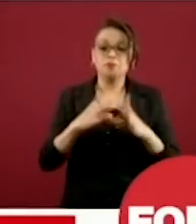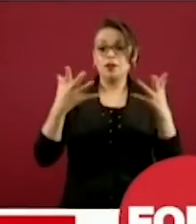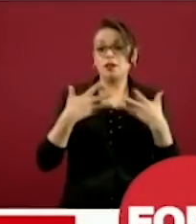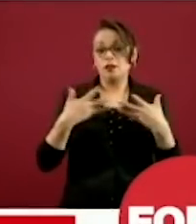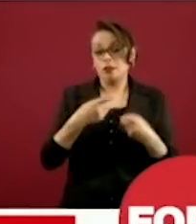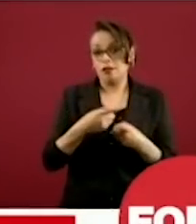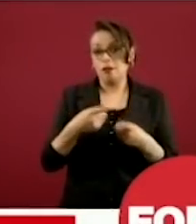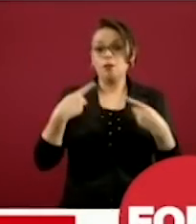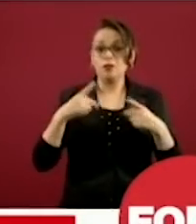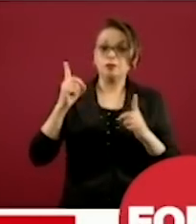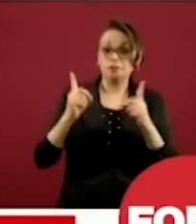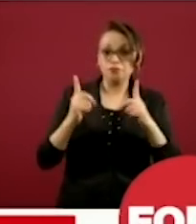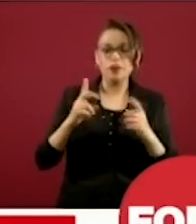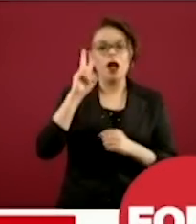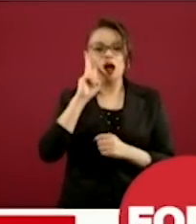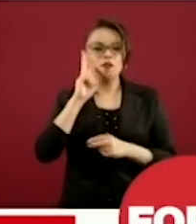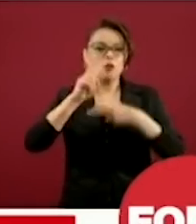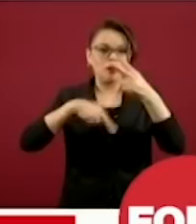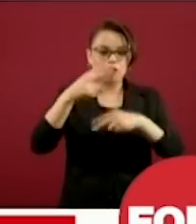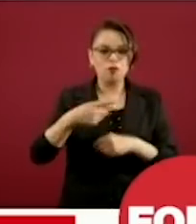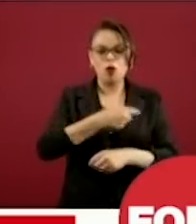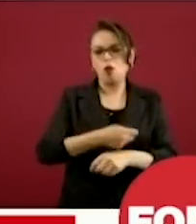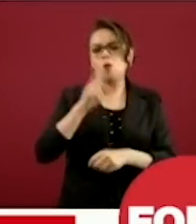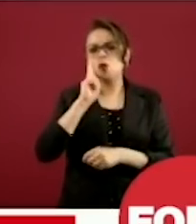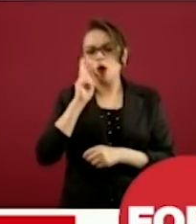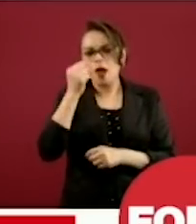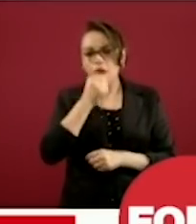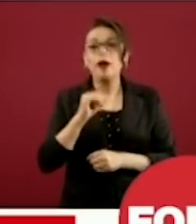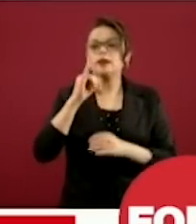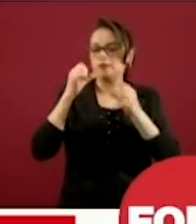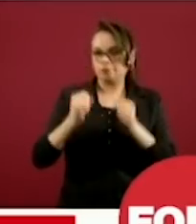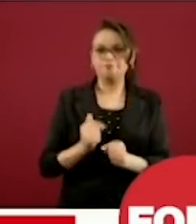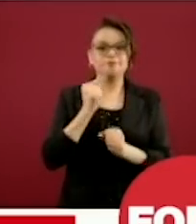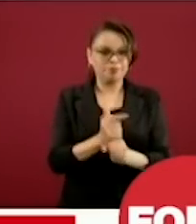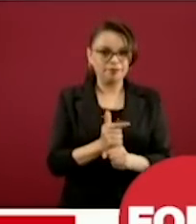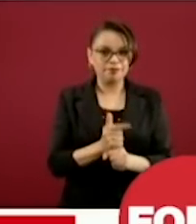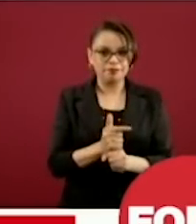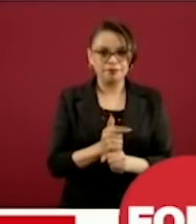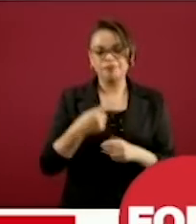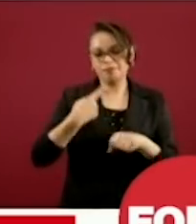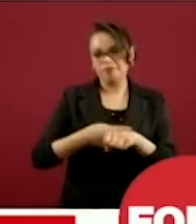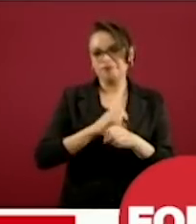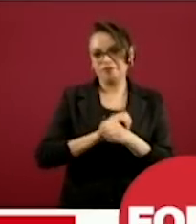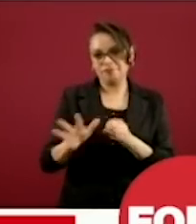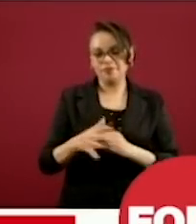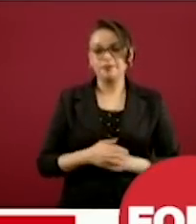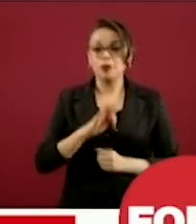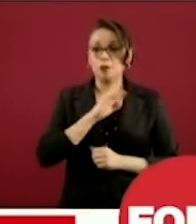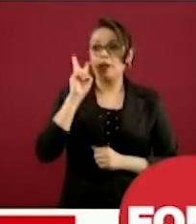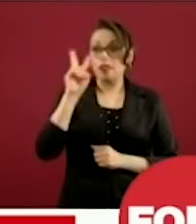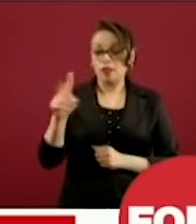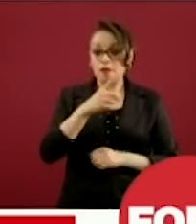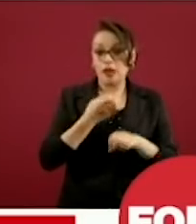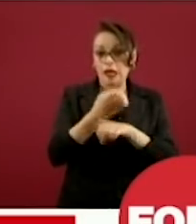ha tomado la prueba y ha confirmado casos. Y aquí podemos ver cómo, más allá de que hay unos estados que han